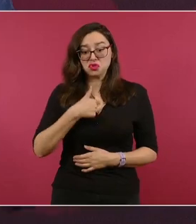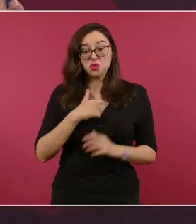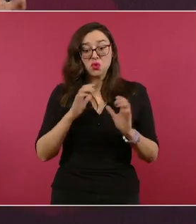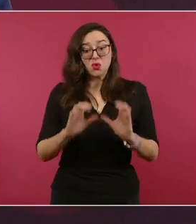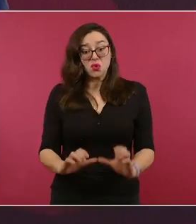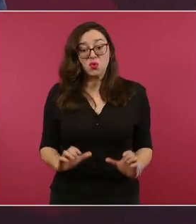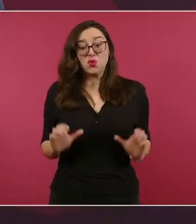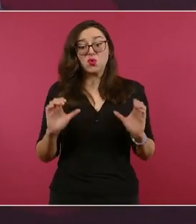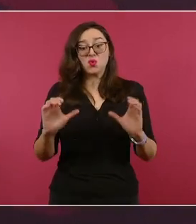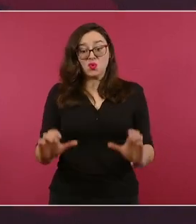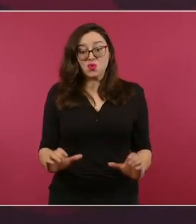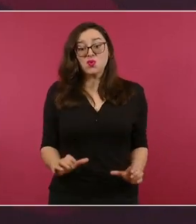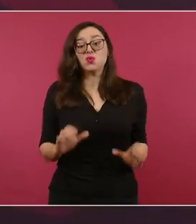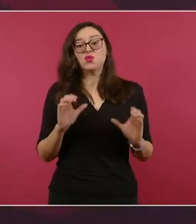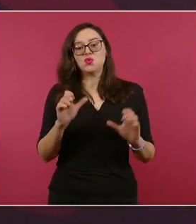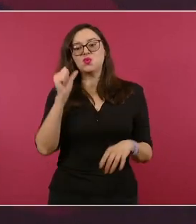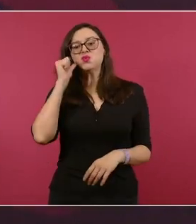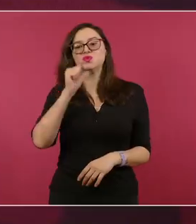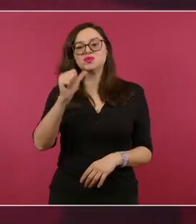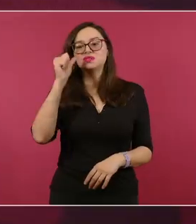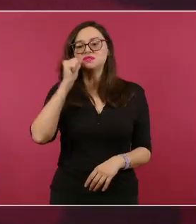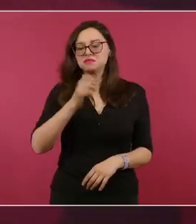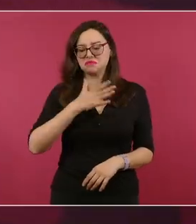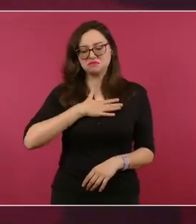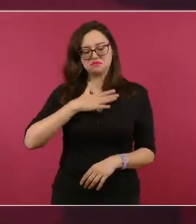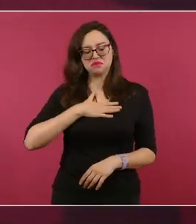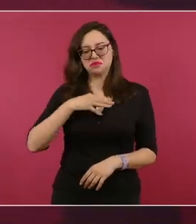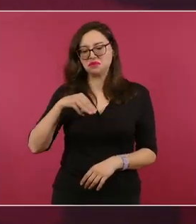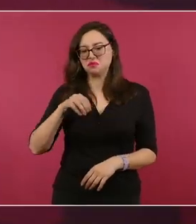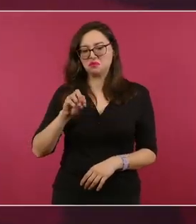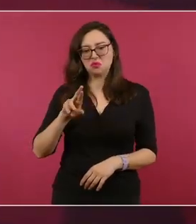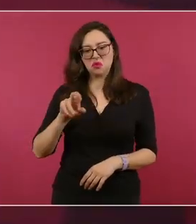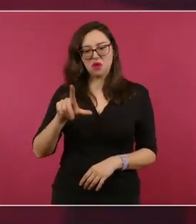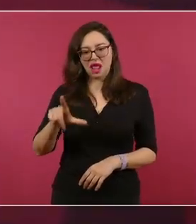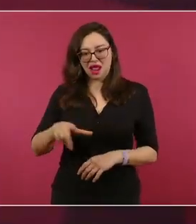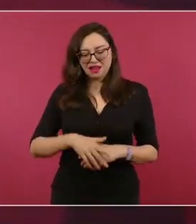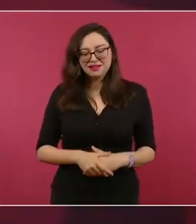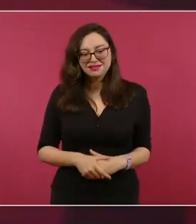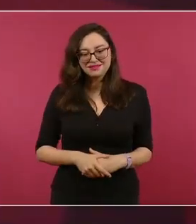Si no, pues imagínense la DEA,